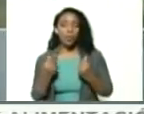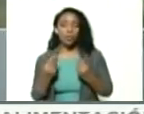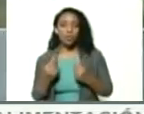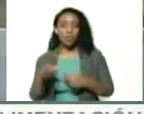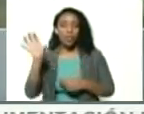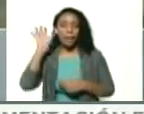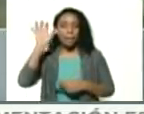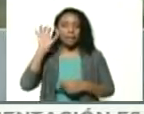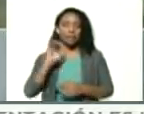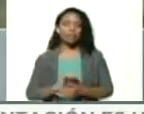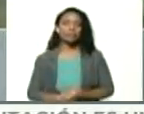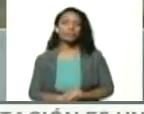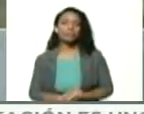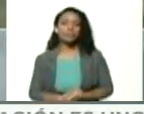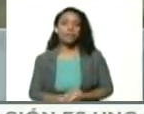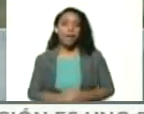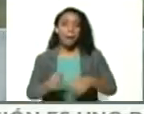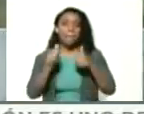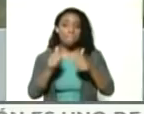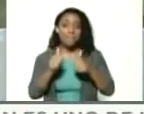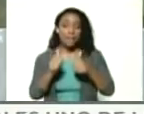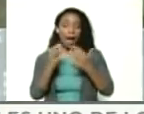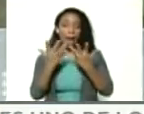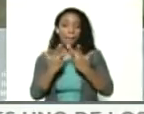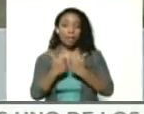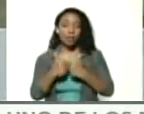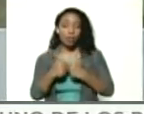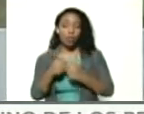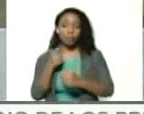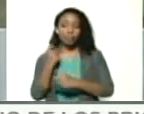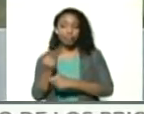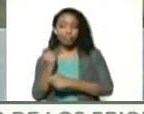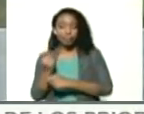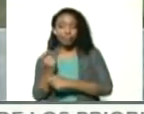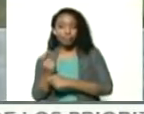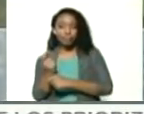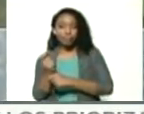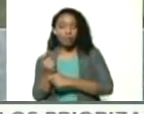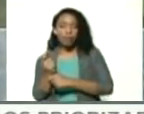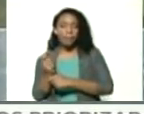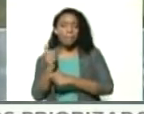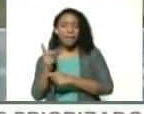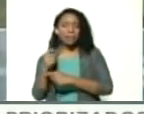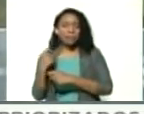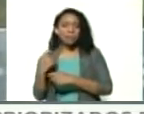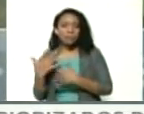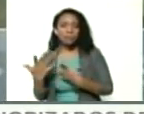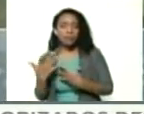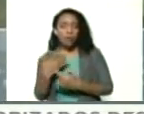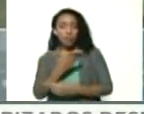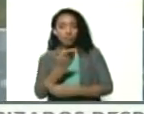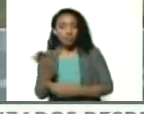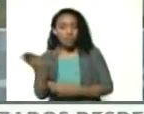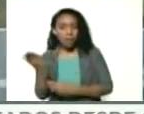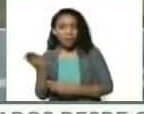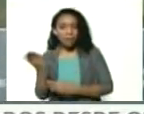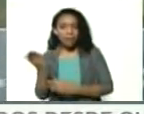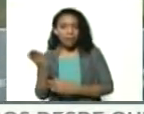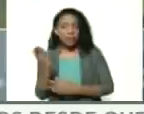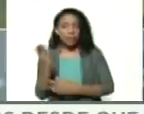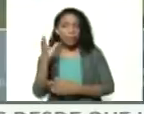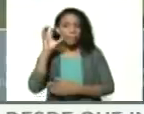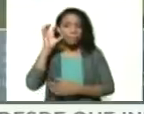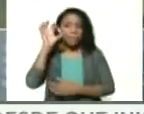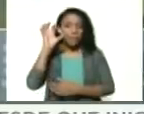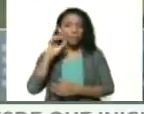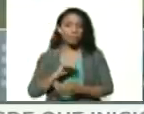patria, bien administrados, los churupitos de la patria, para invertir en ustedes, compatriotas,